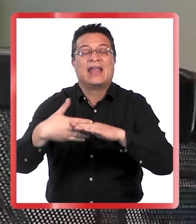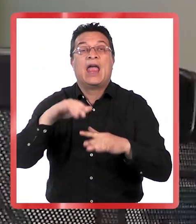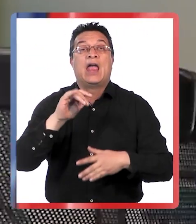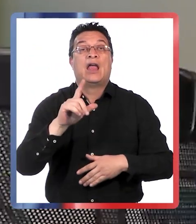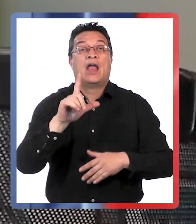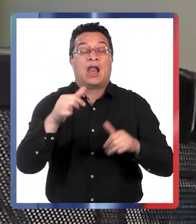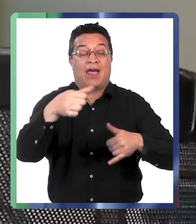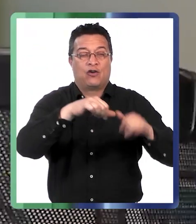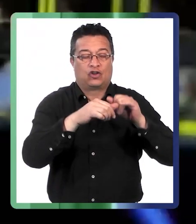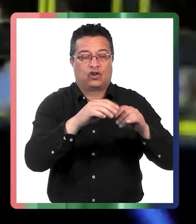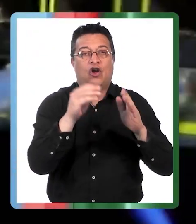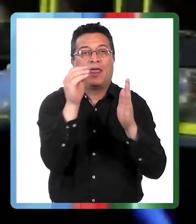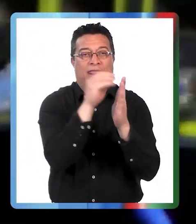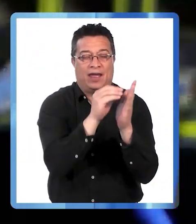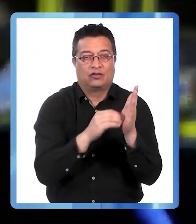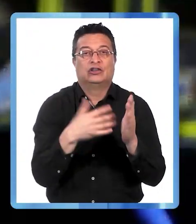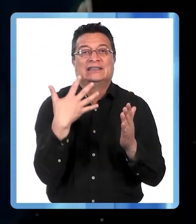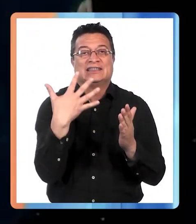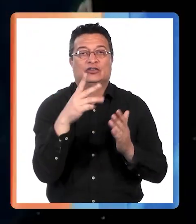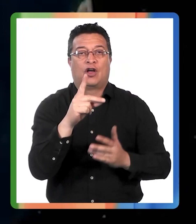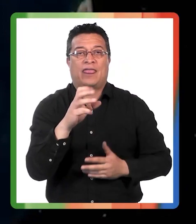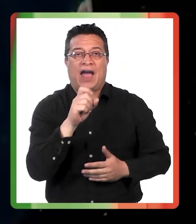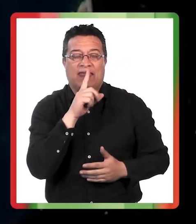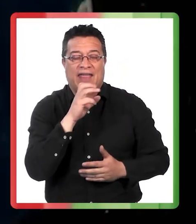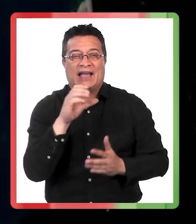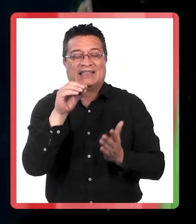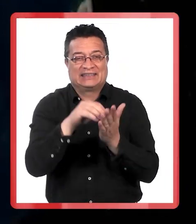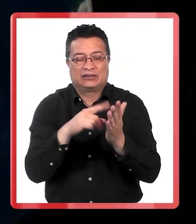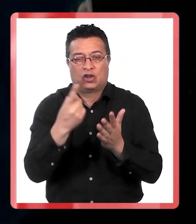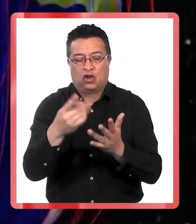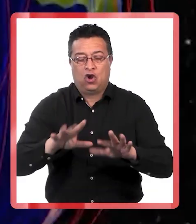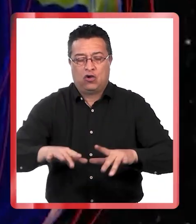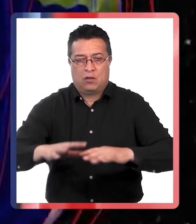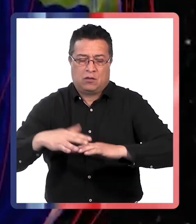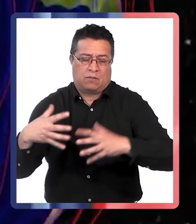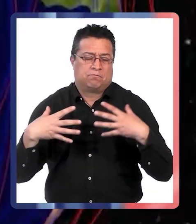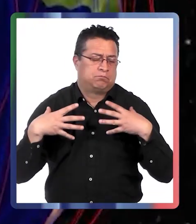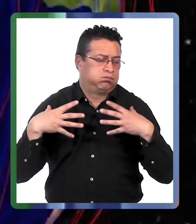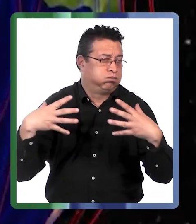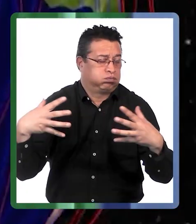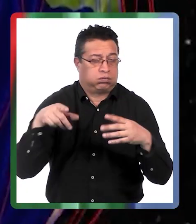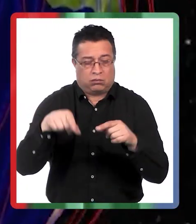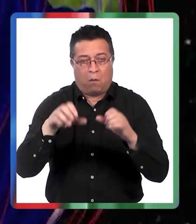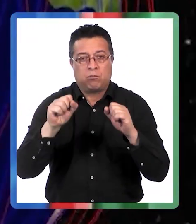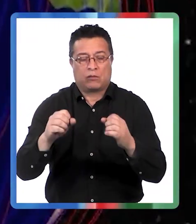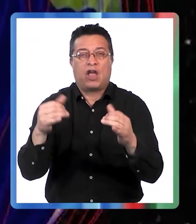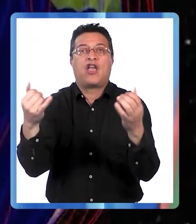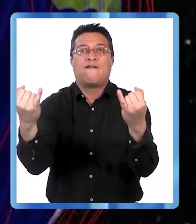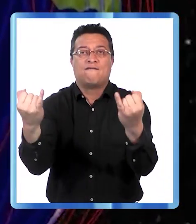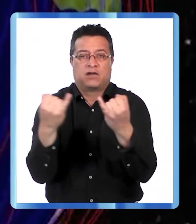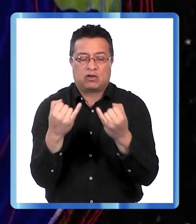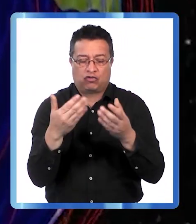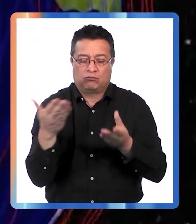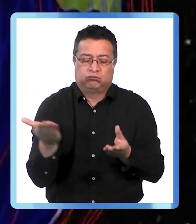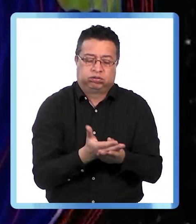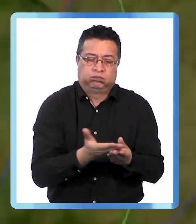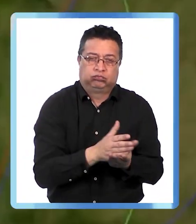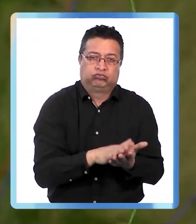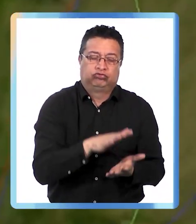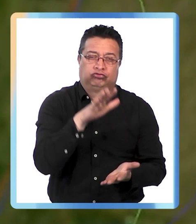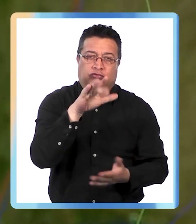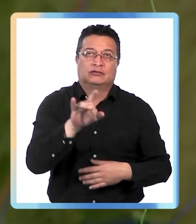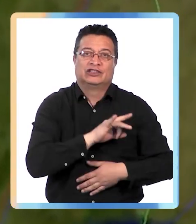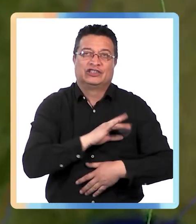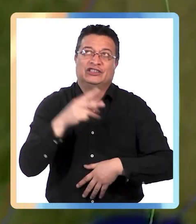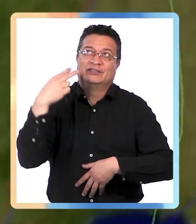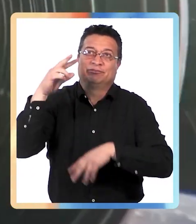datos equipado con 5 data centers y 2 supercomputadoras que procesarán la información recogida por los satélites